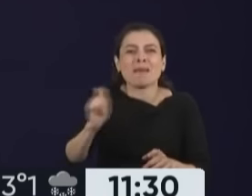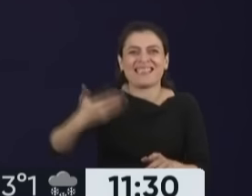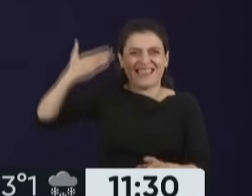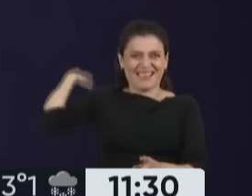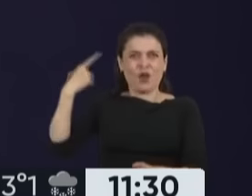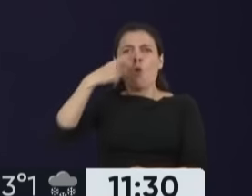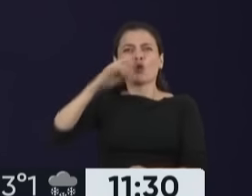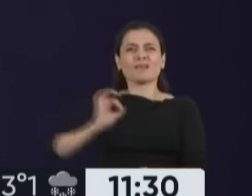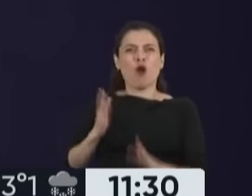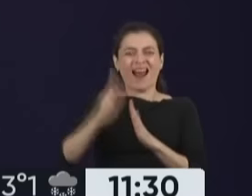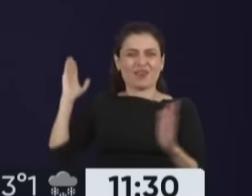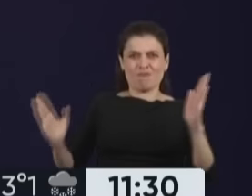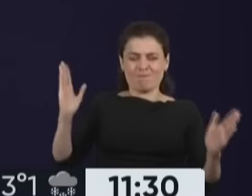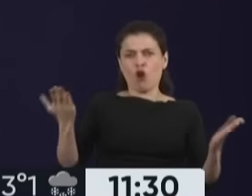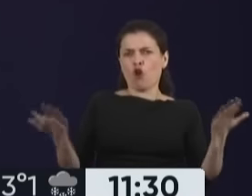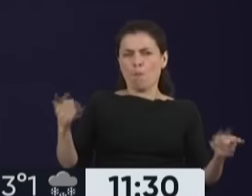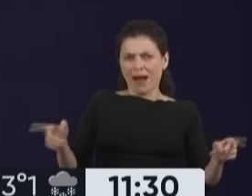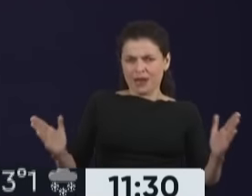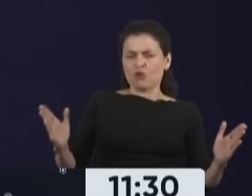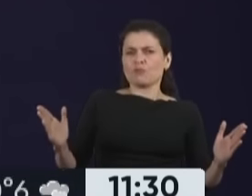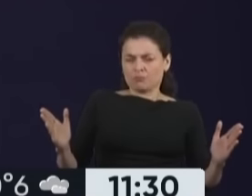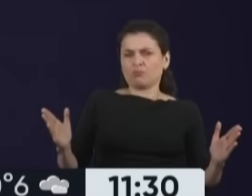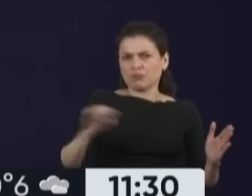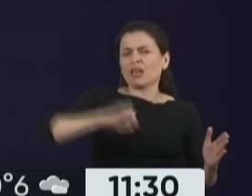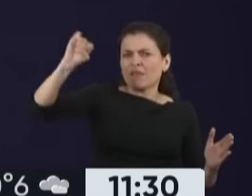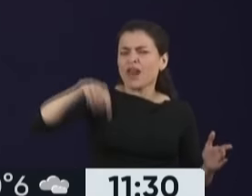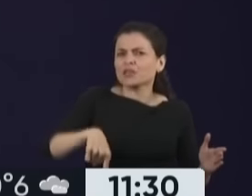12 meses estás hablando de inflaciones